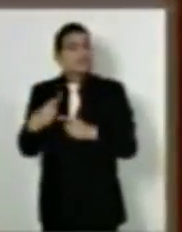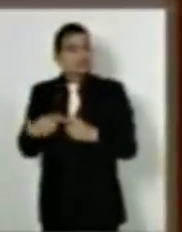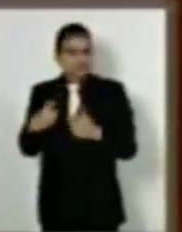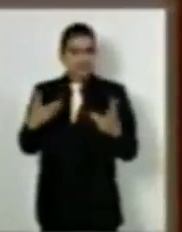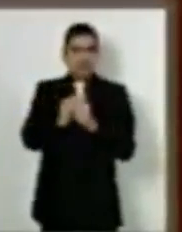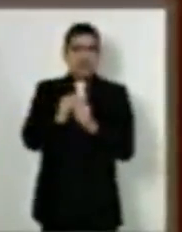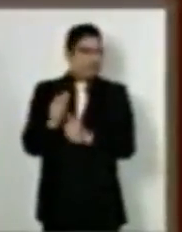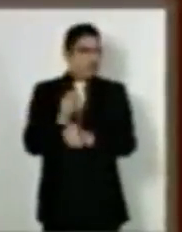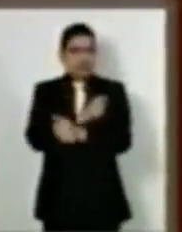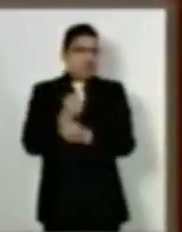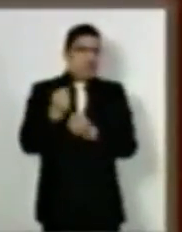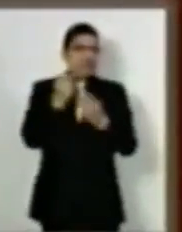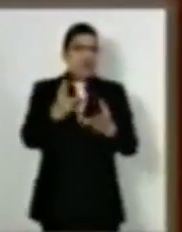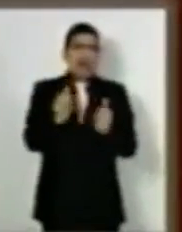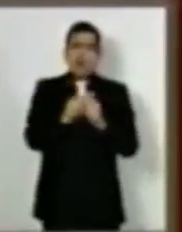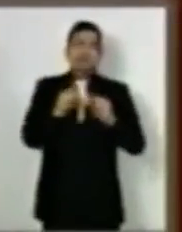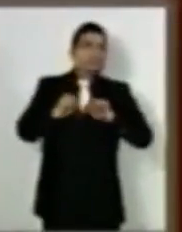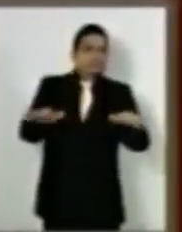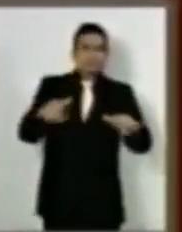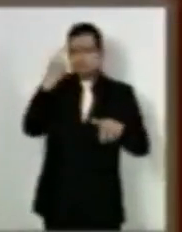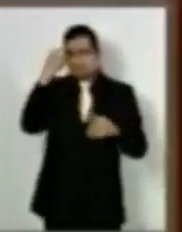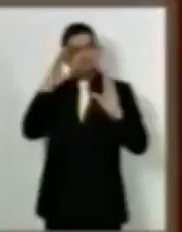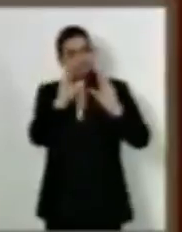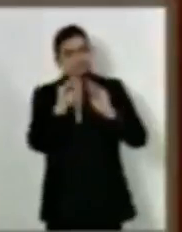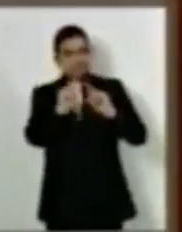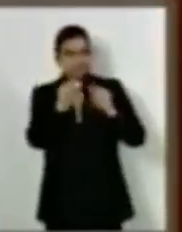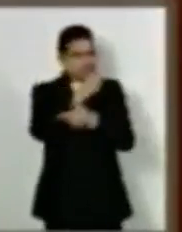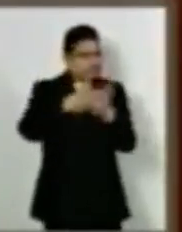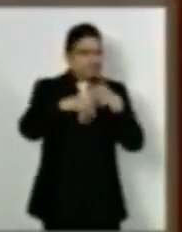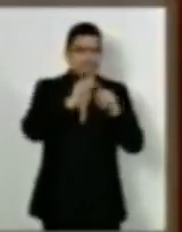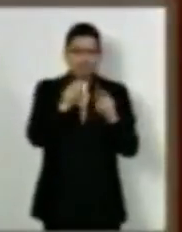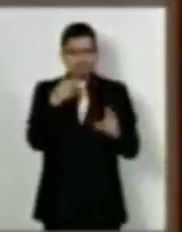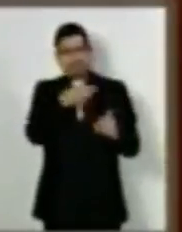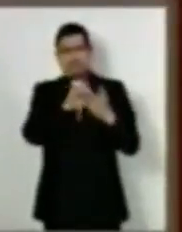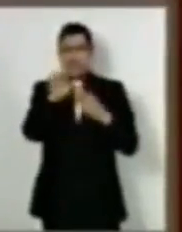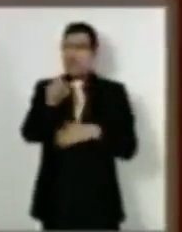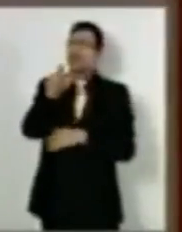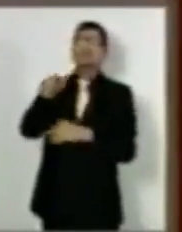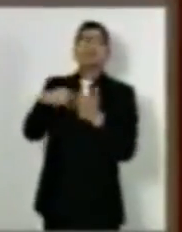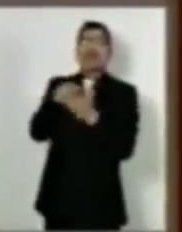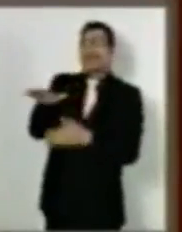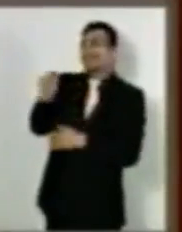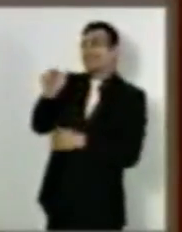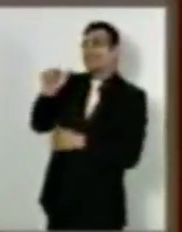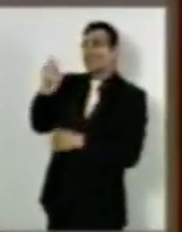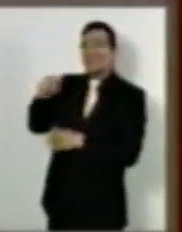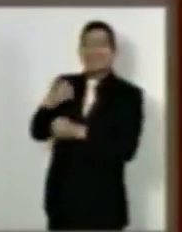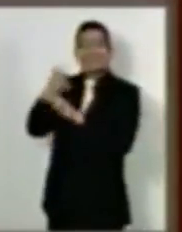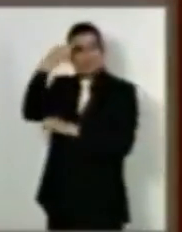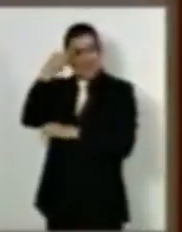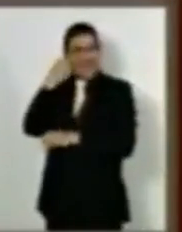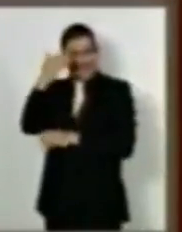su organización, medios y adiestramiento. Casos como Tlatlaya, del Estado de